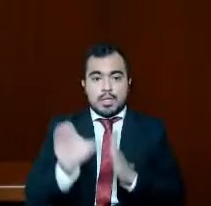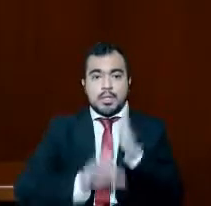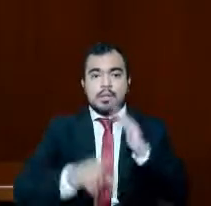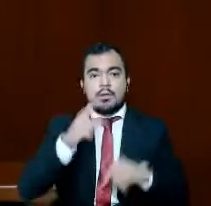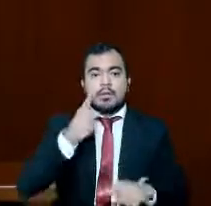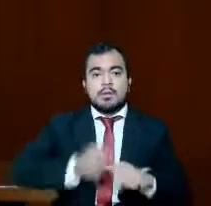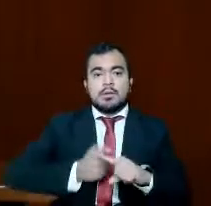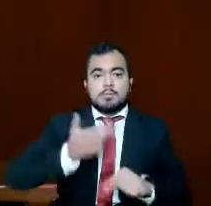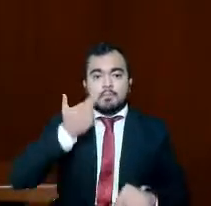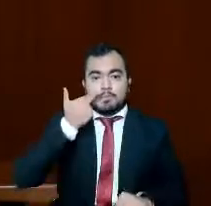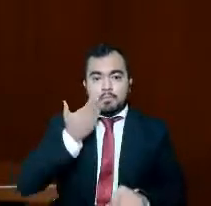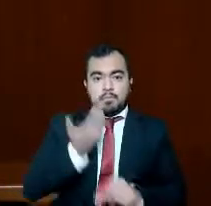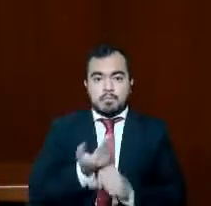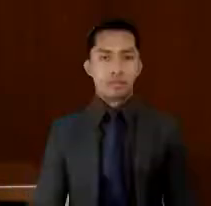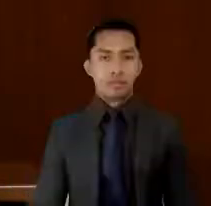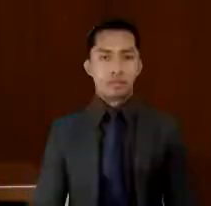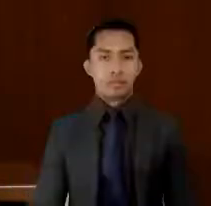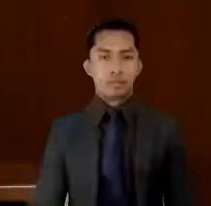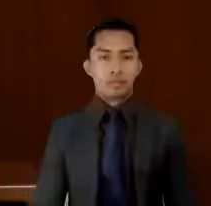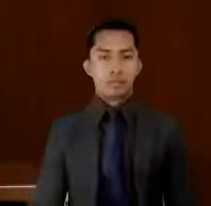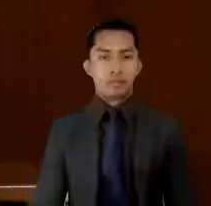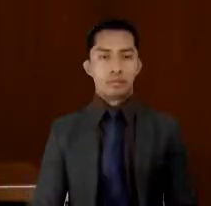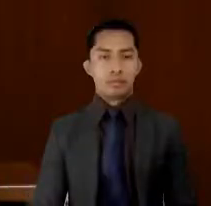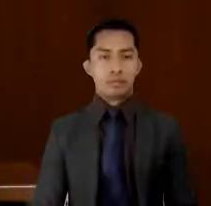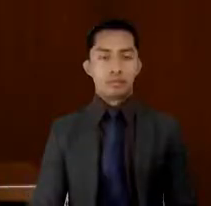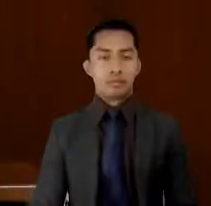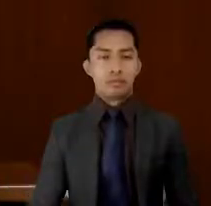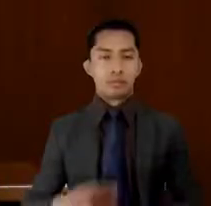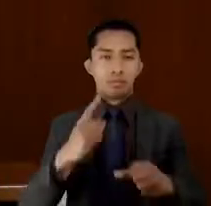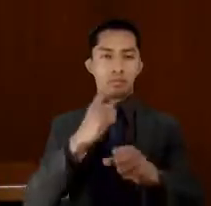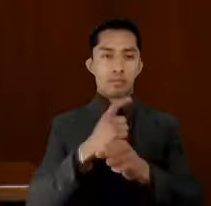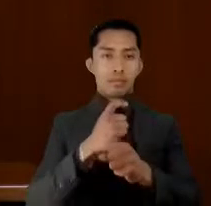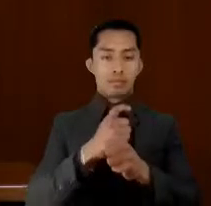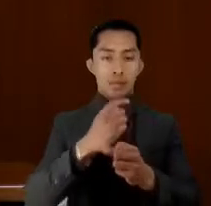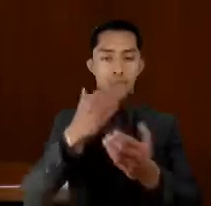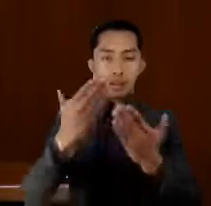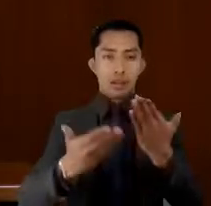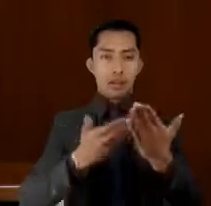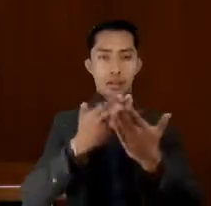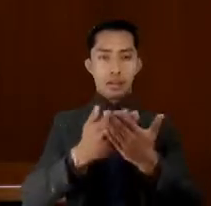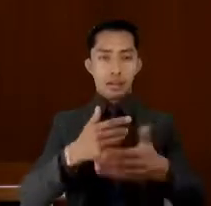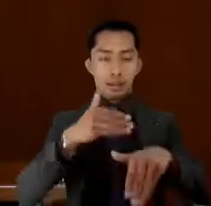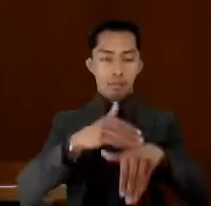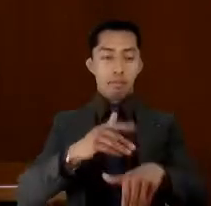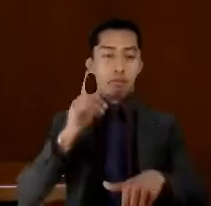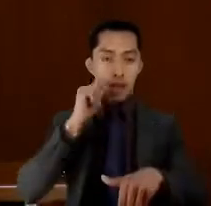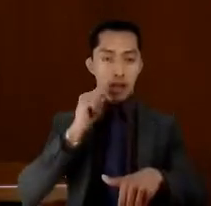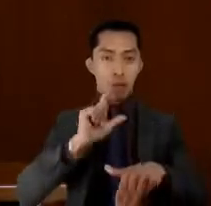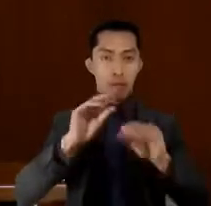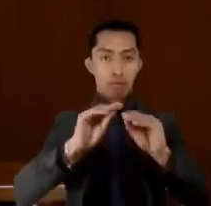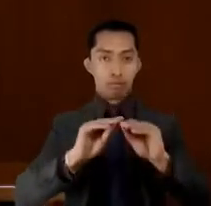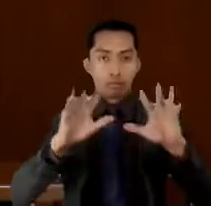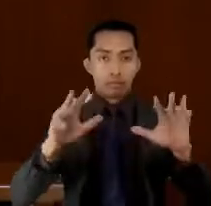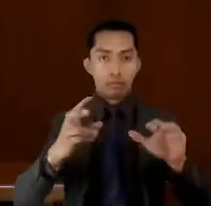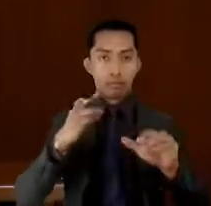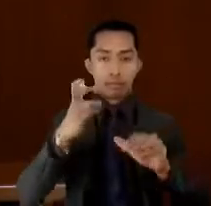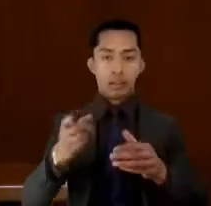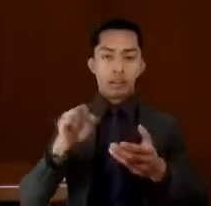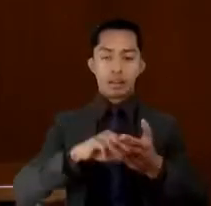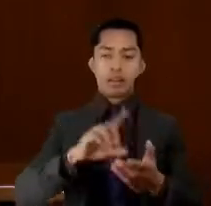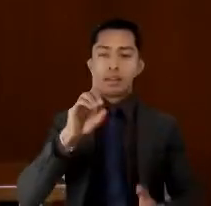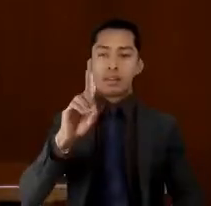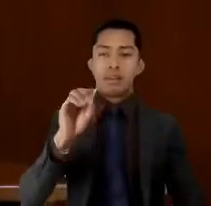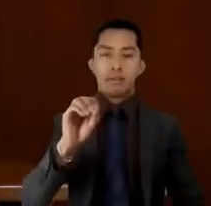correspondientes. Transitorios. Primero, el presente decreto entrará en vigor al día siguiente de su publicación en el Diario Oficial